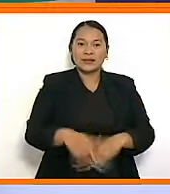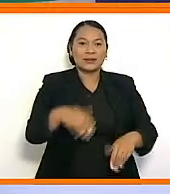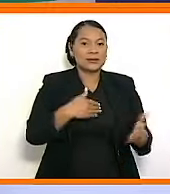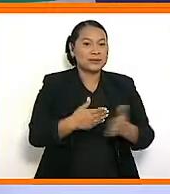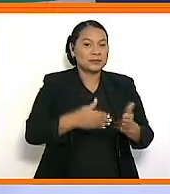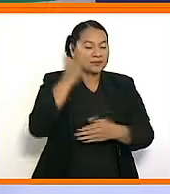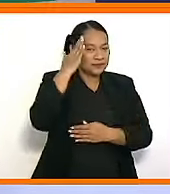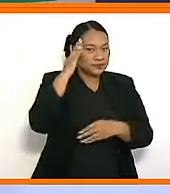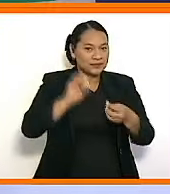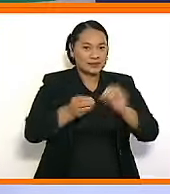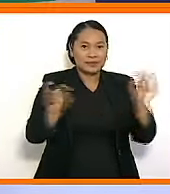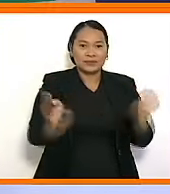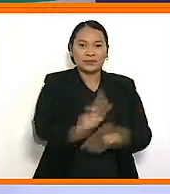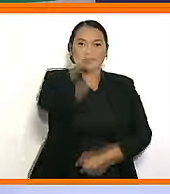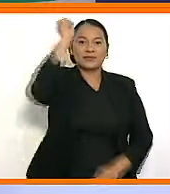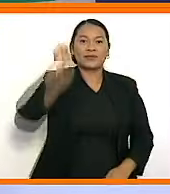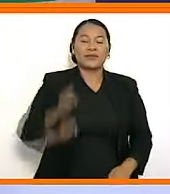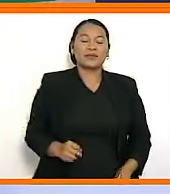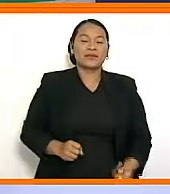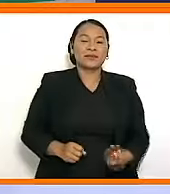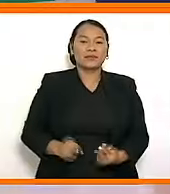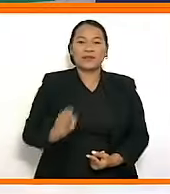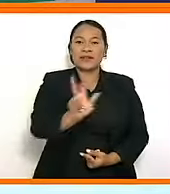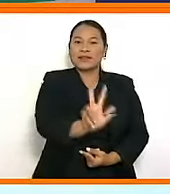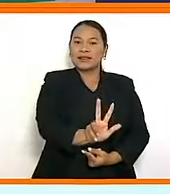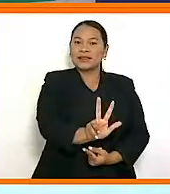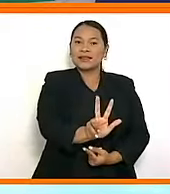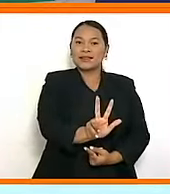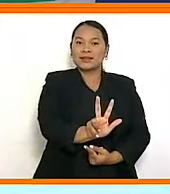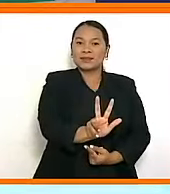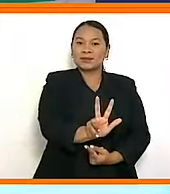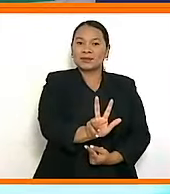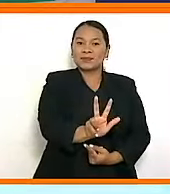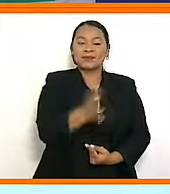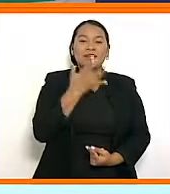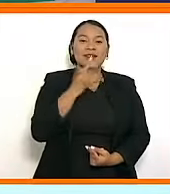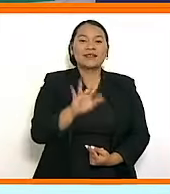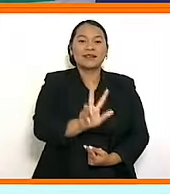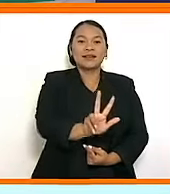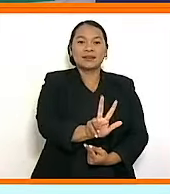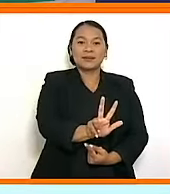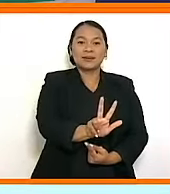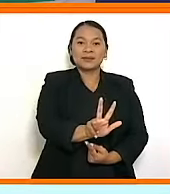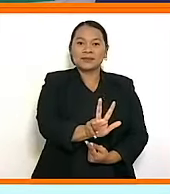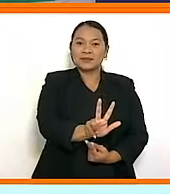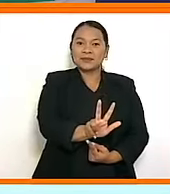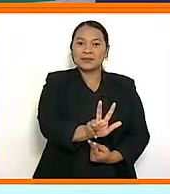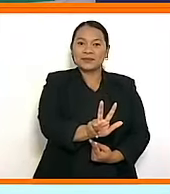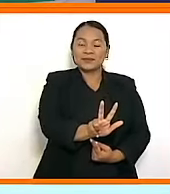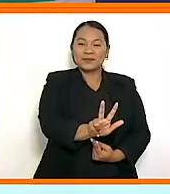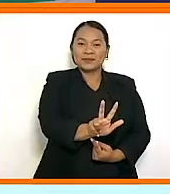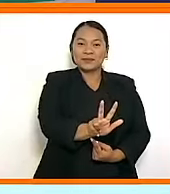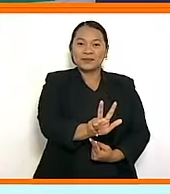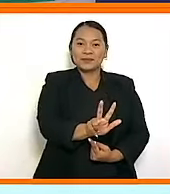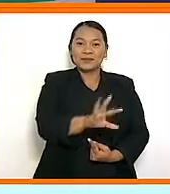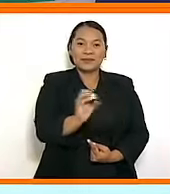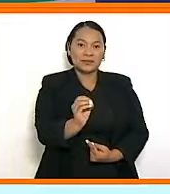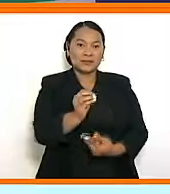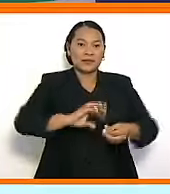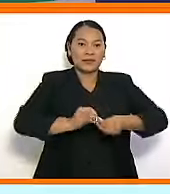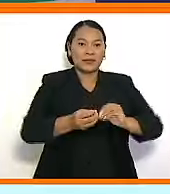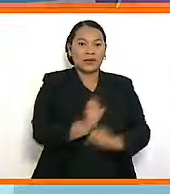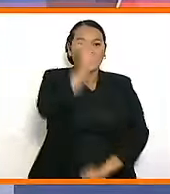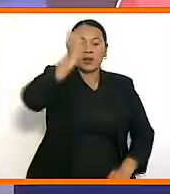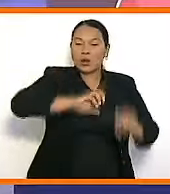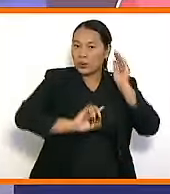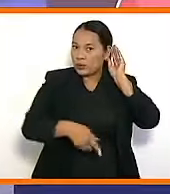primer dígito. 3, segundo dígito, suerte. Este es el 0, número ganador